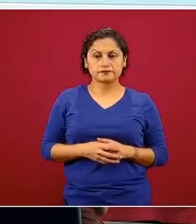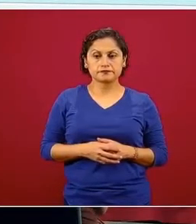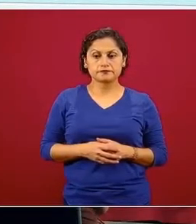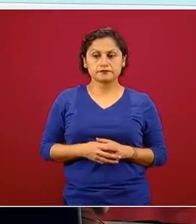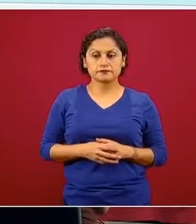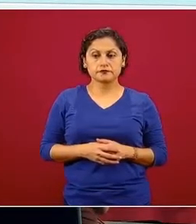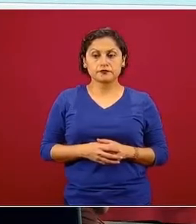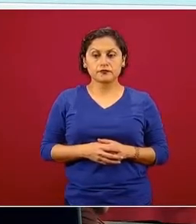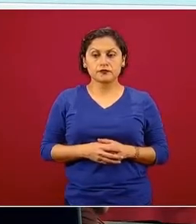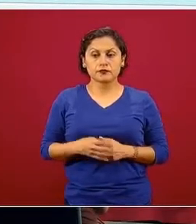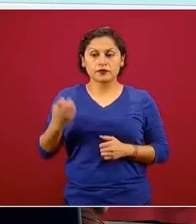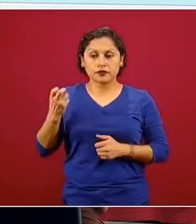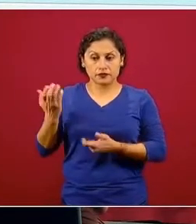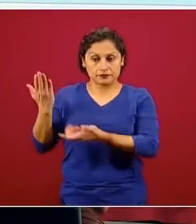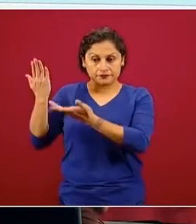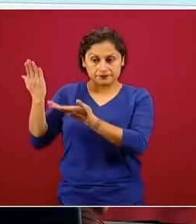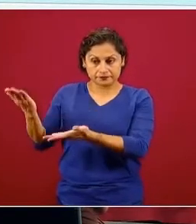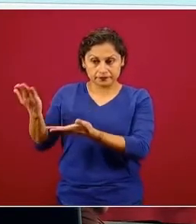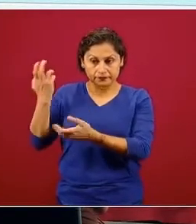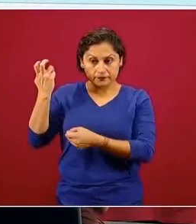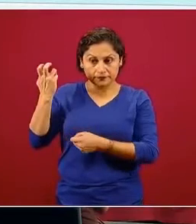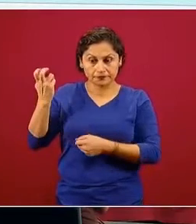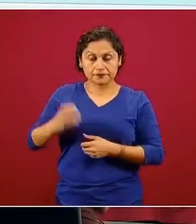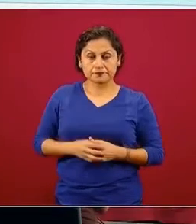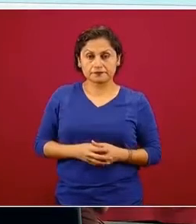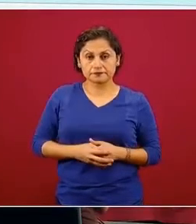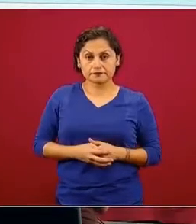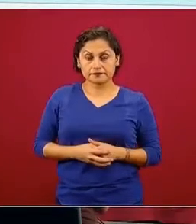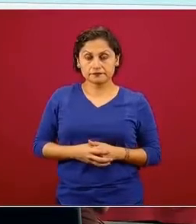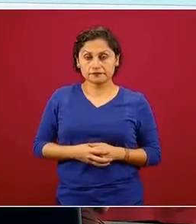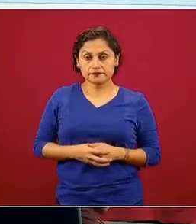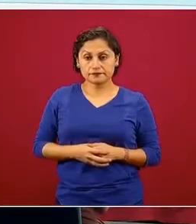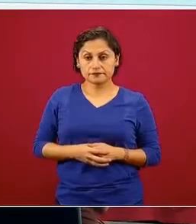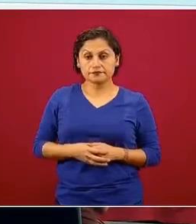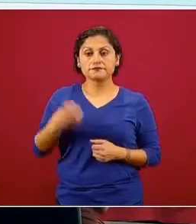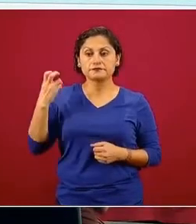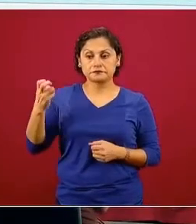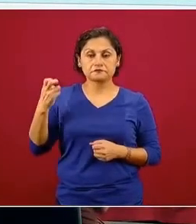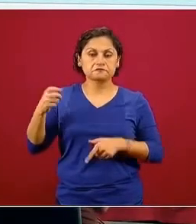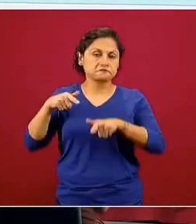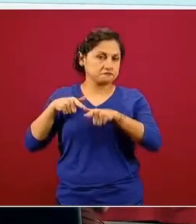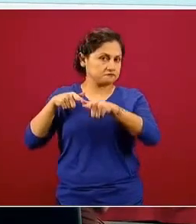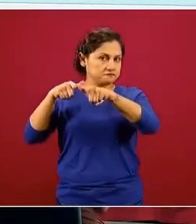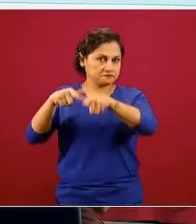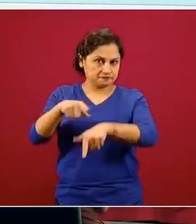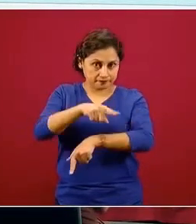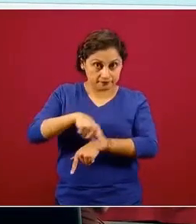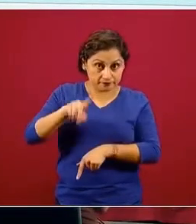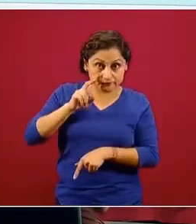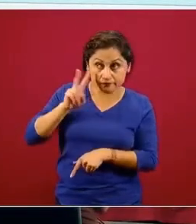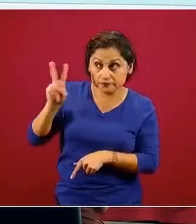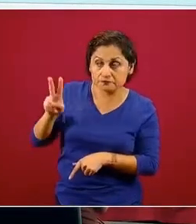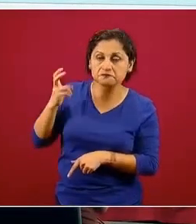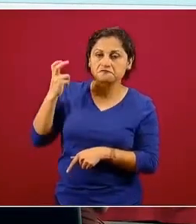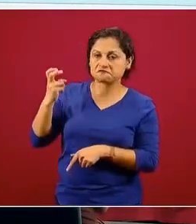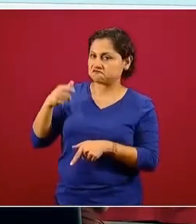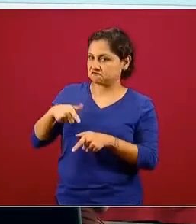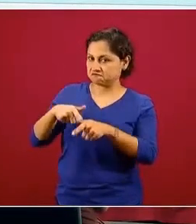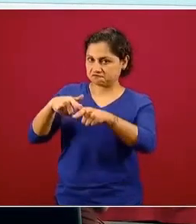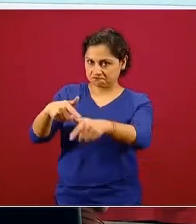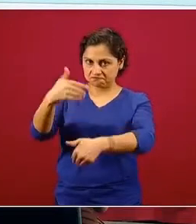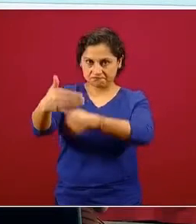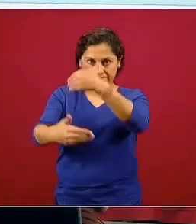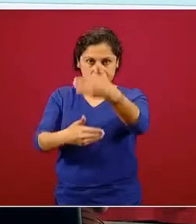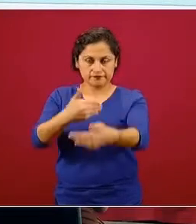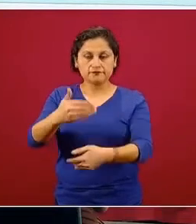Esta es una panorámica. Con este formato vamos a estar trabajando durante varios días. Lo digo para que se familiaricen con él. También